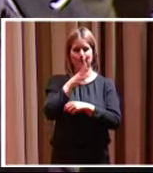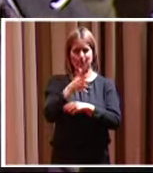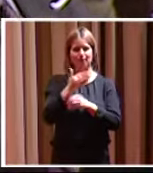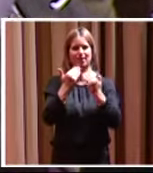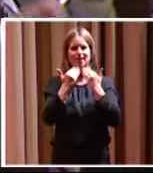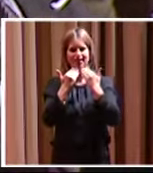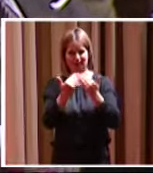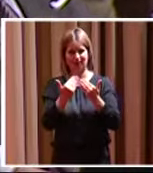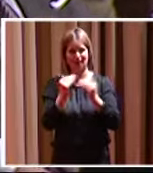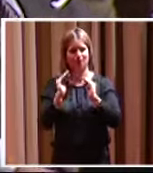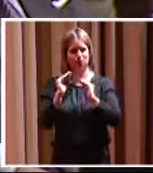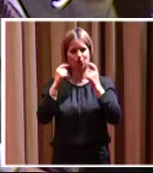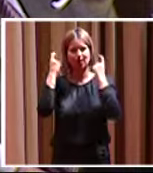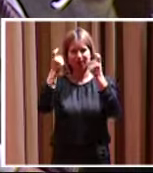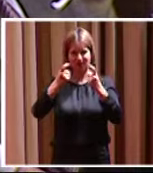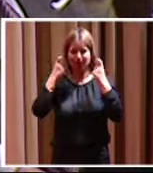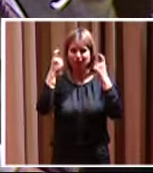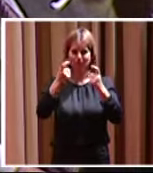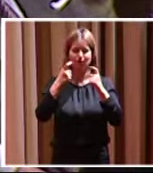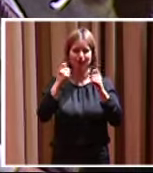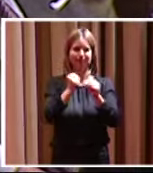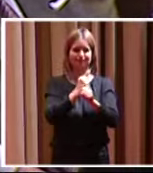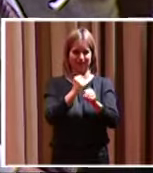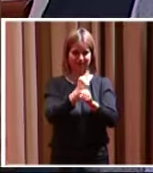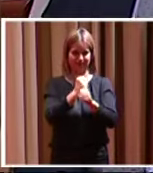debió a tu esfuerzo y dedicación.